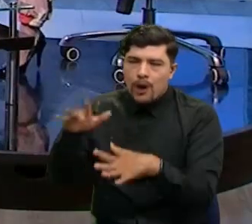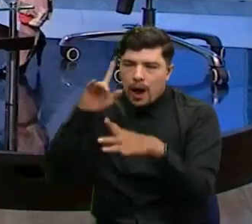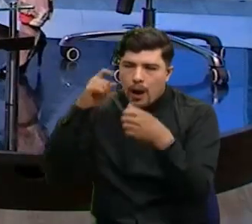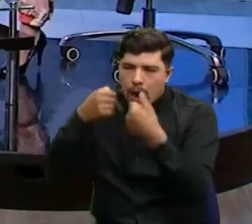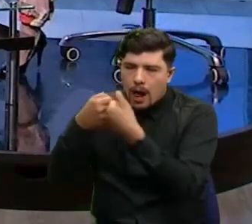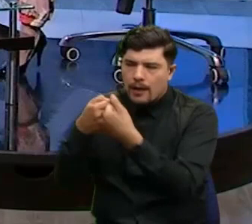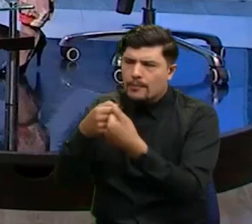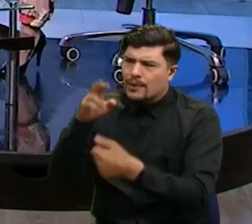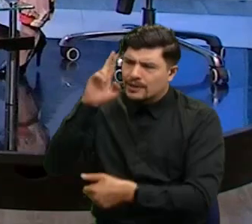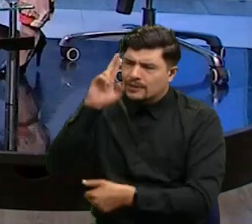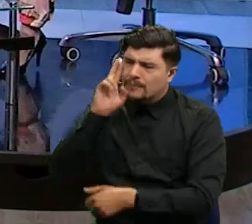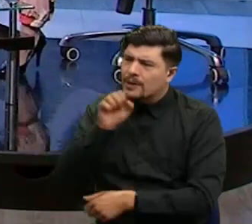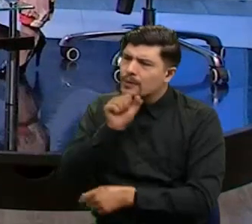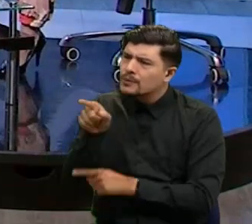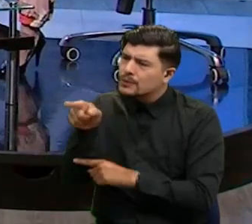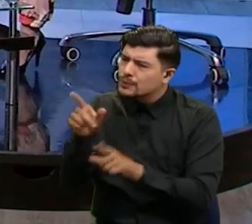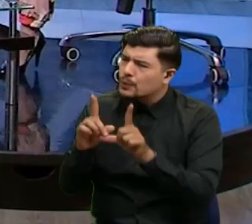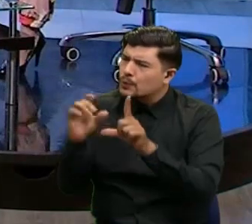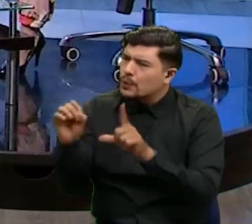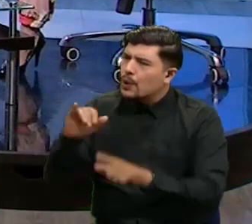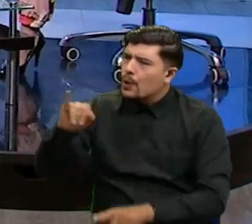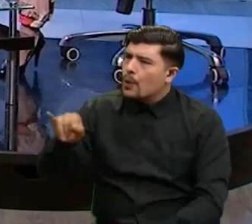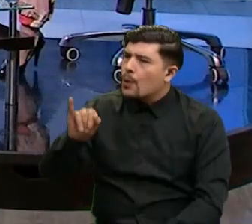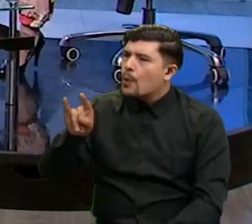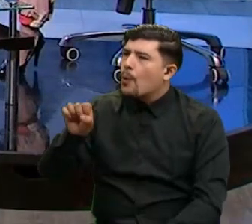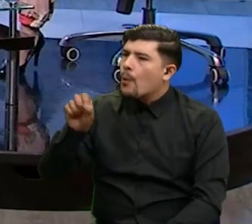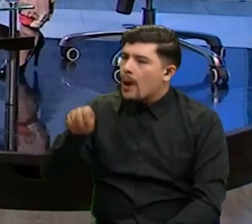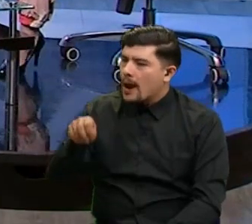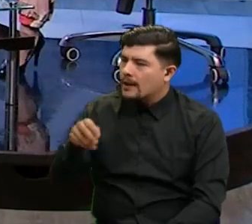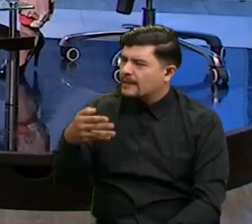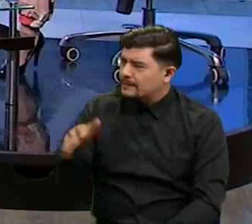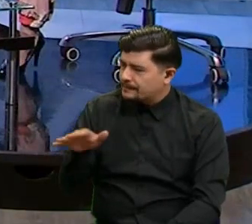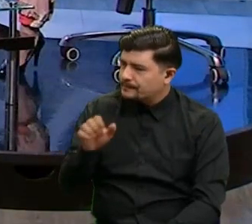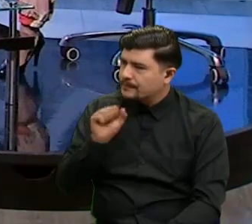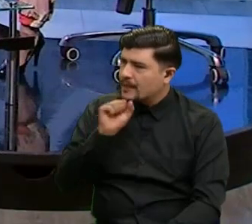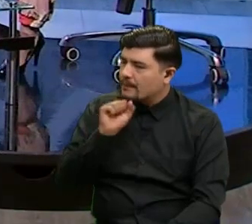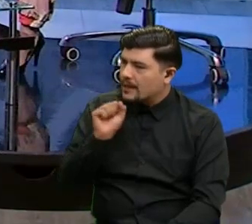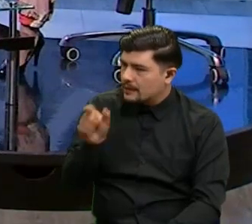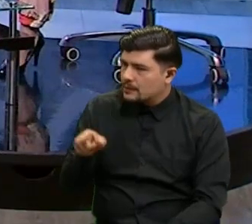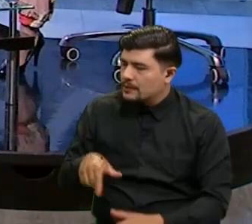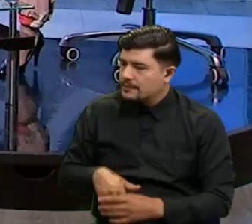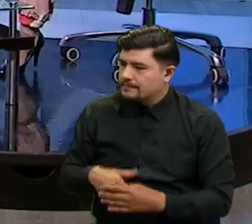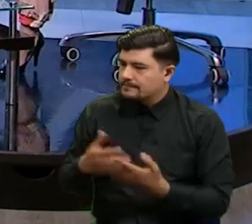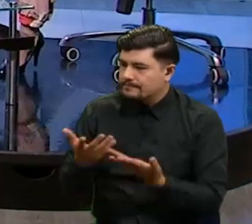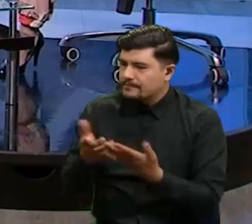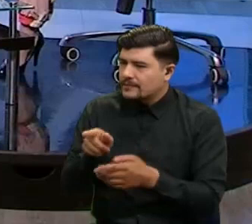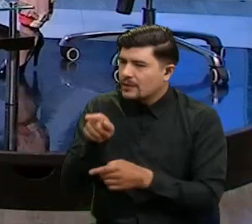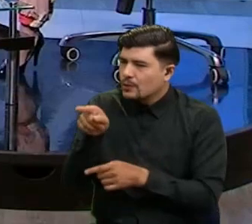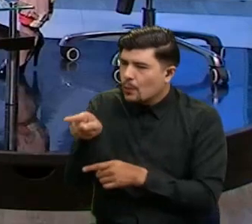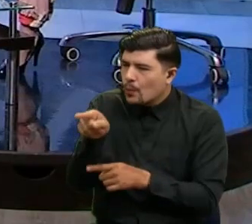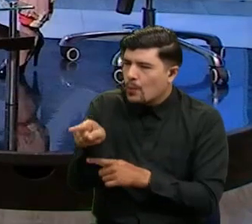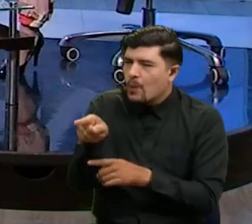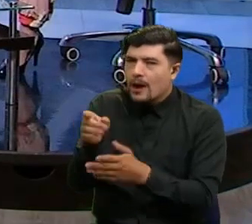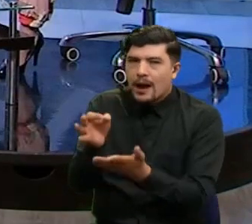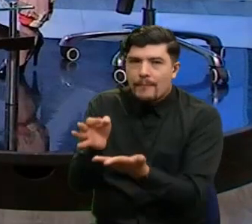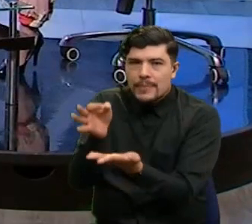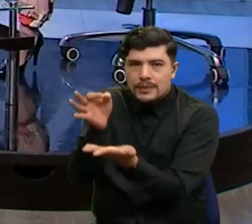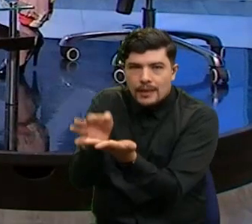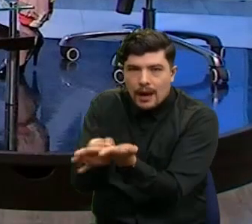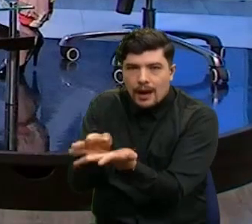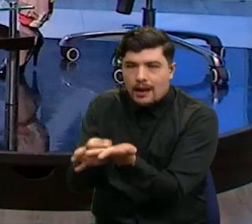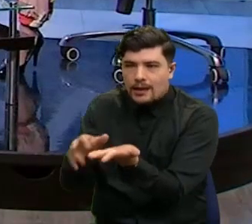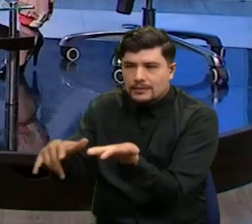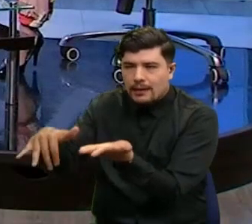José Rey, pues que nos comente un poco cómo se está manejando eso, cómo se adhieren ustedes también como capital del departamento